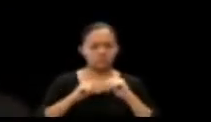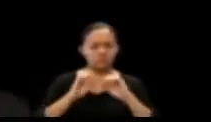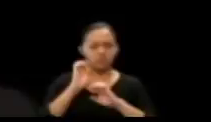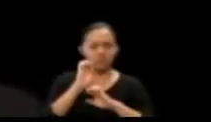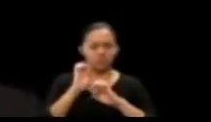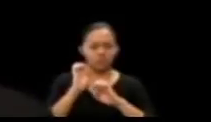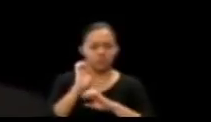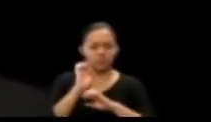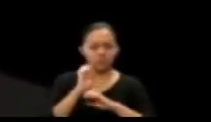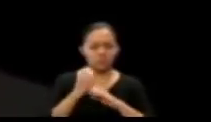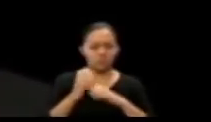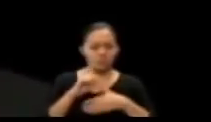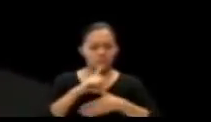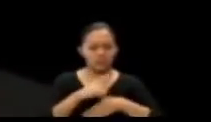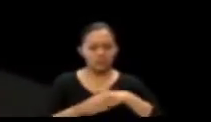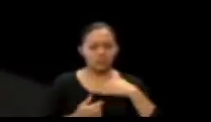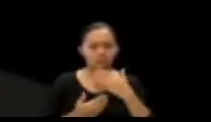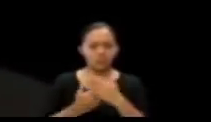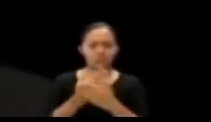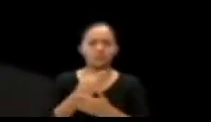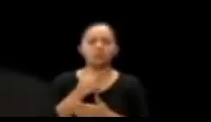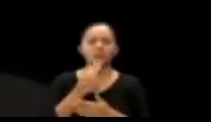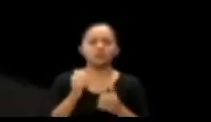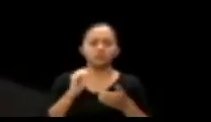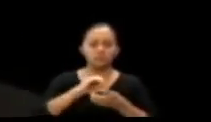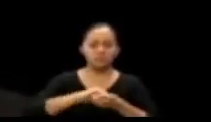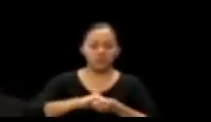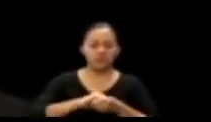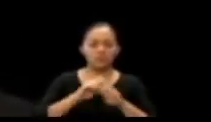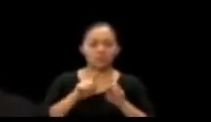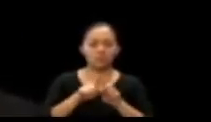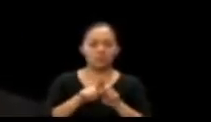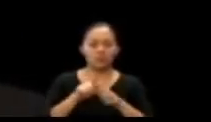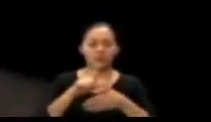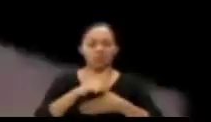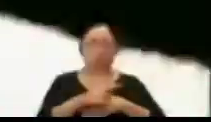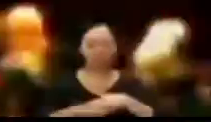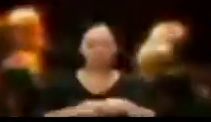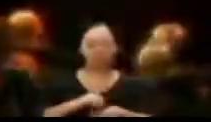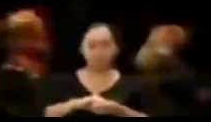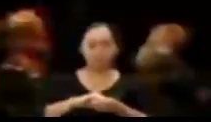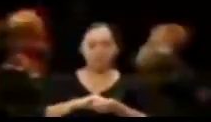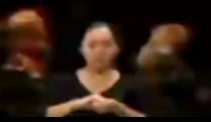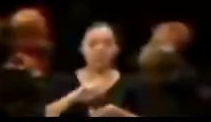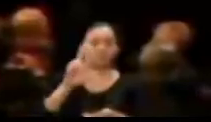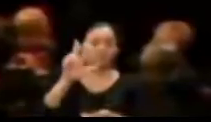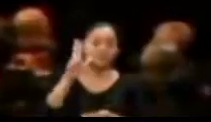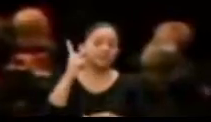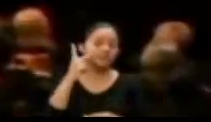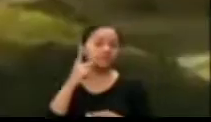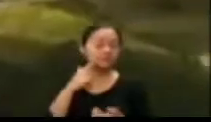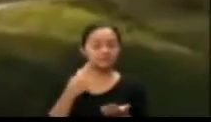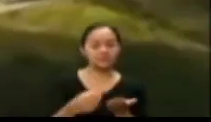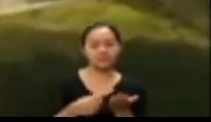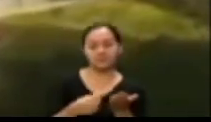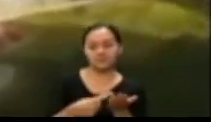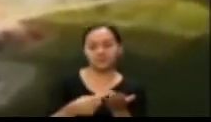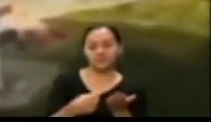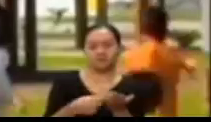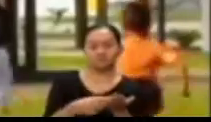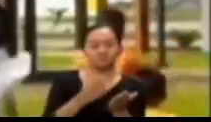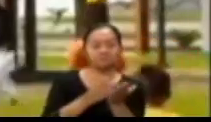soberana, con todas las manos y todas las voces humanistas de esta hermosa Latinoamérica. 3 días de análisis y debate que